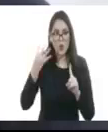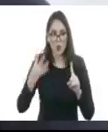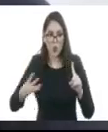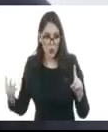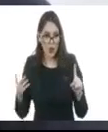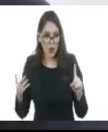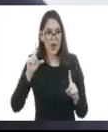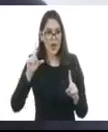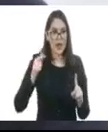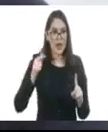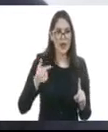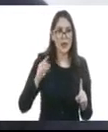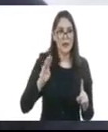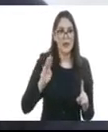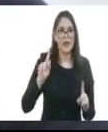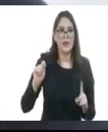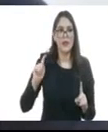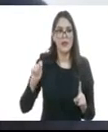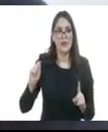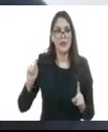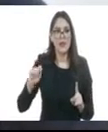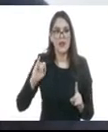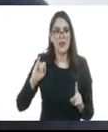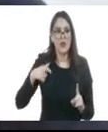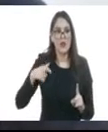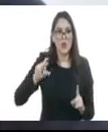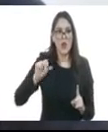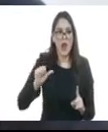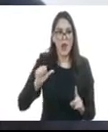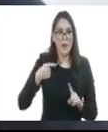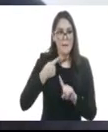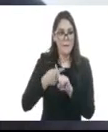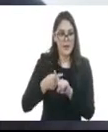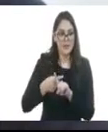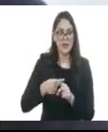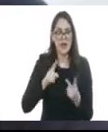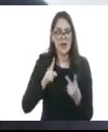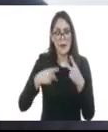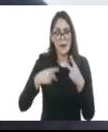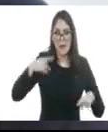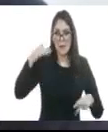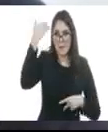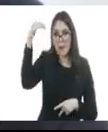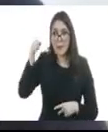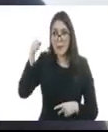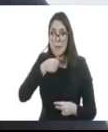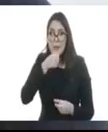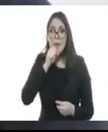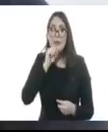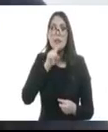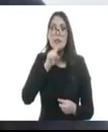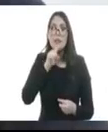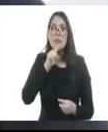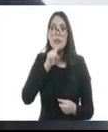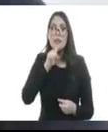LGBTTIQ+, personas mayores y personas en situación de calle. Son los trabajos